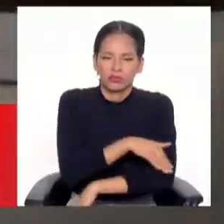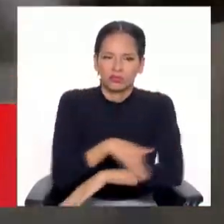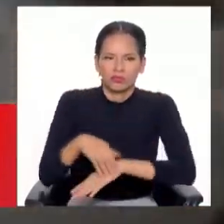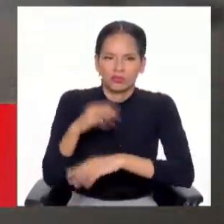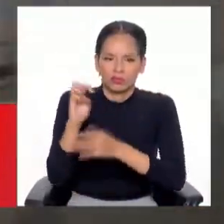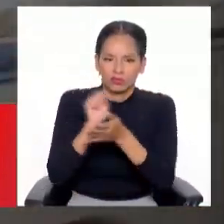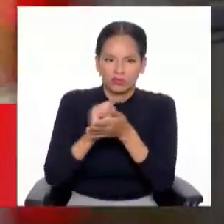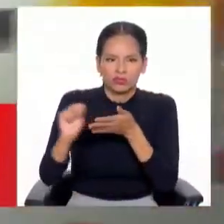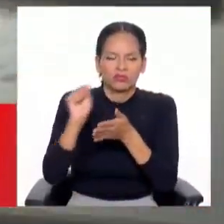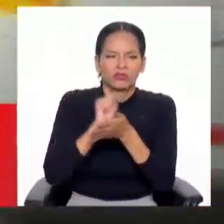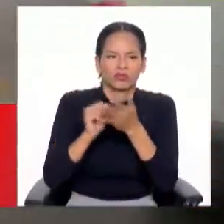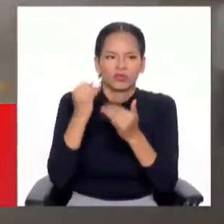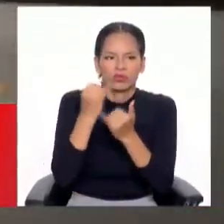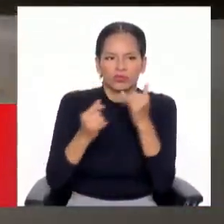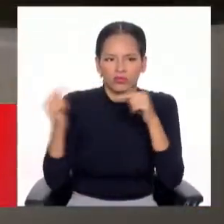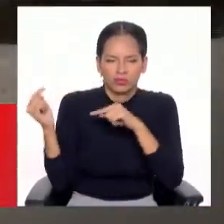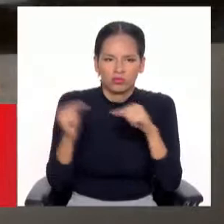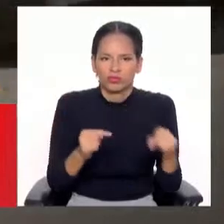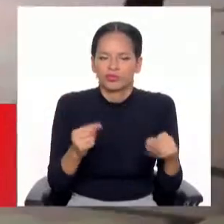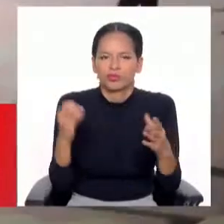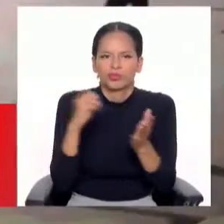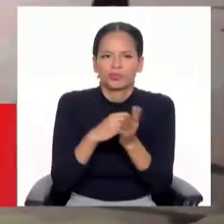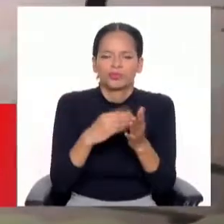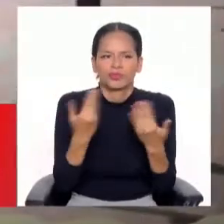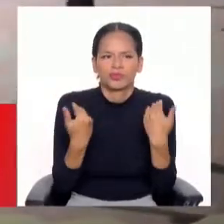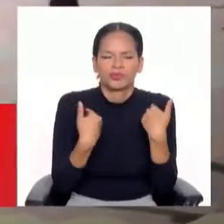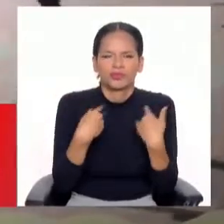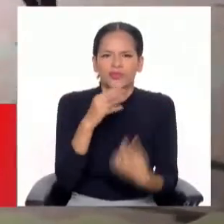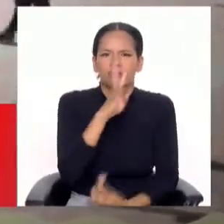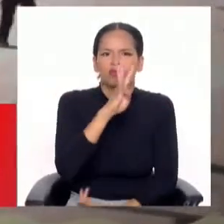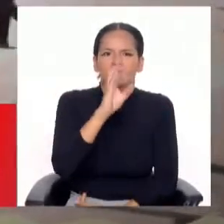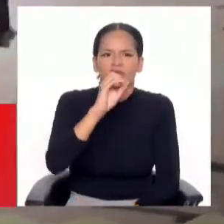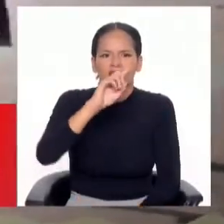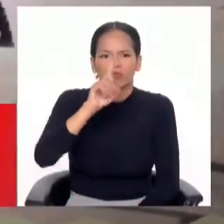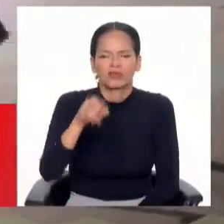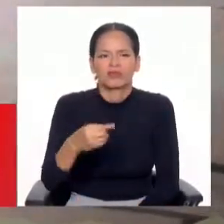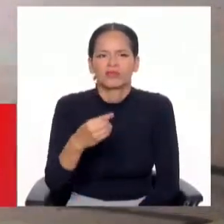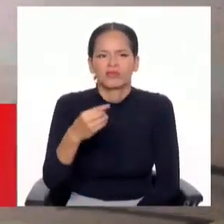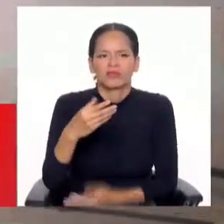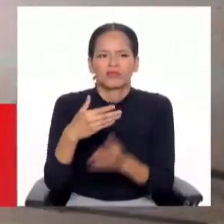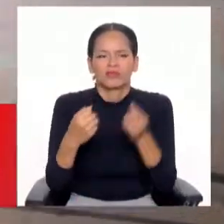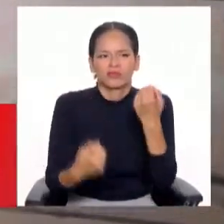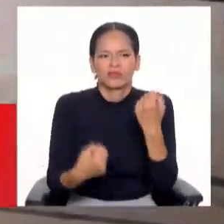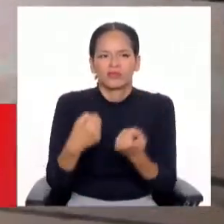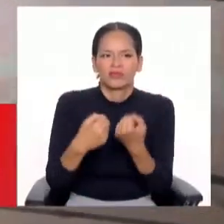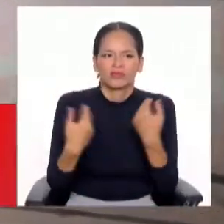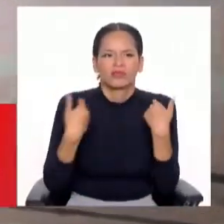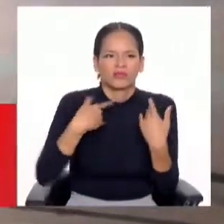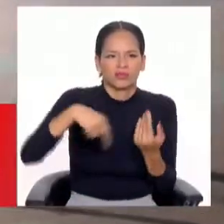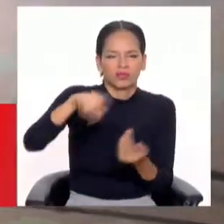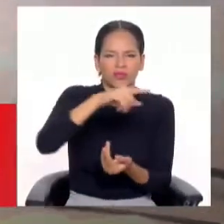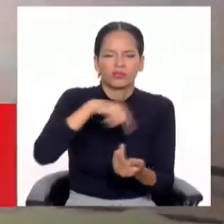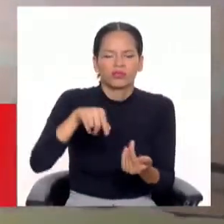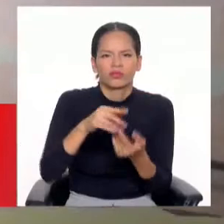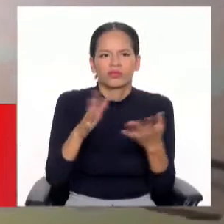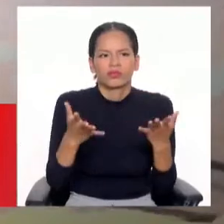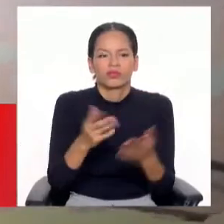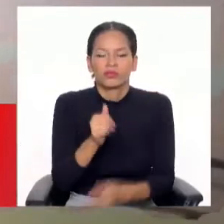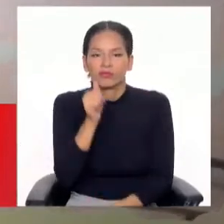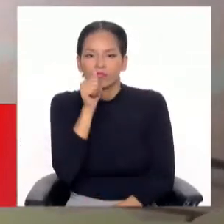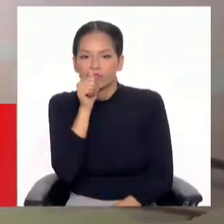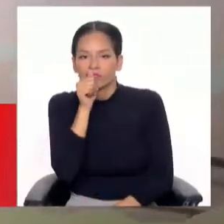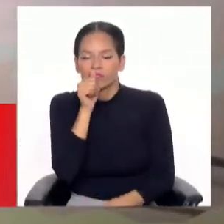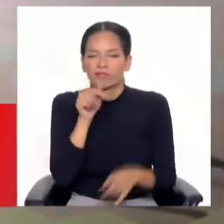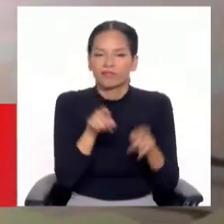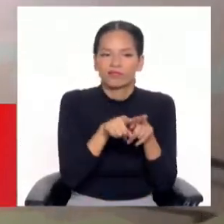últimos meses. Huancayo tiene más de 40.000 vehículos ahorita circulando entre privados